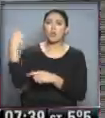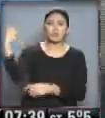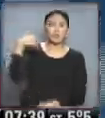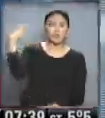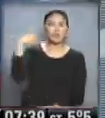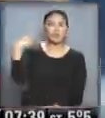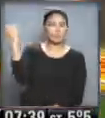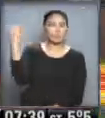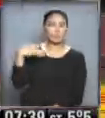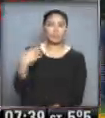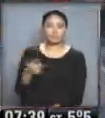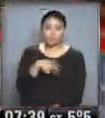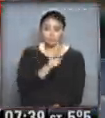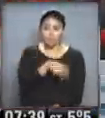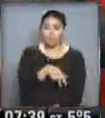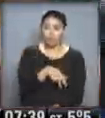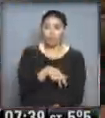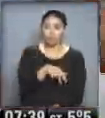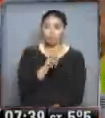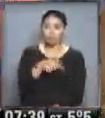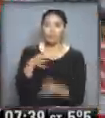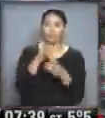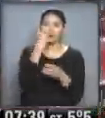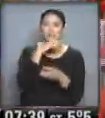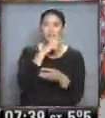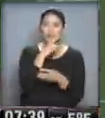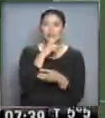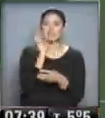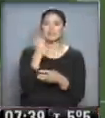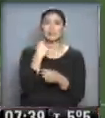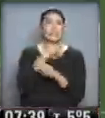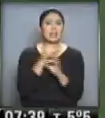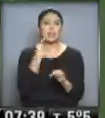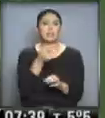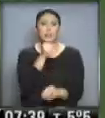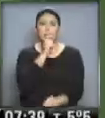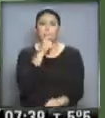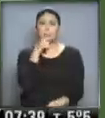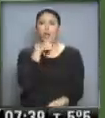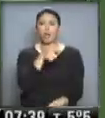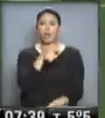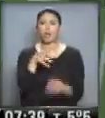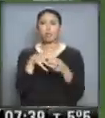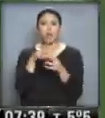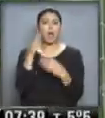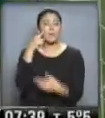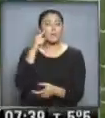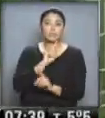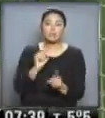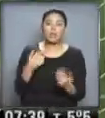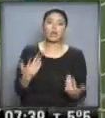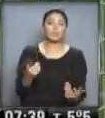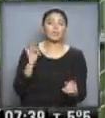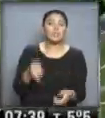perjudicando y en ese sentido tenía razón porque San Martín de San Juan nadie habla que los arbitrajes lo hayan perjudicado adrede. Claro está, pero sí